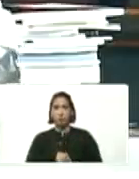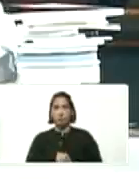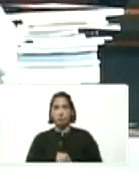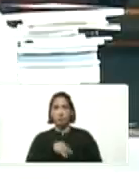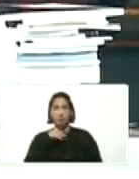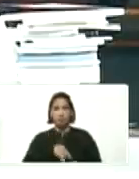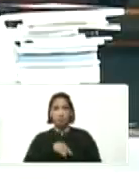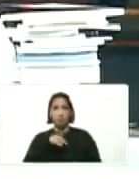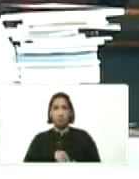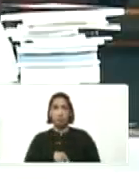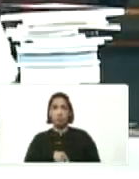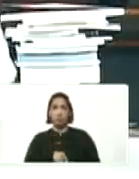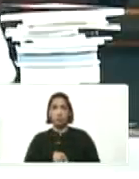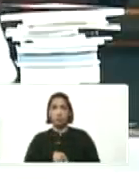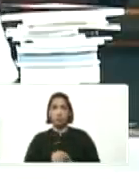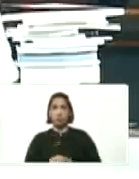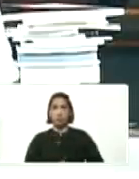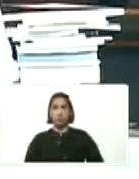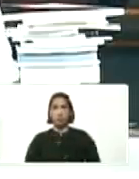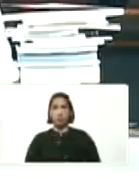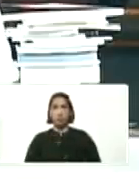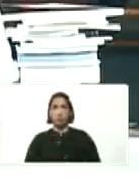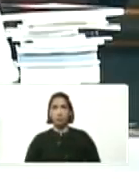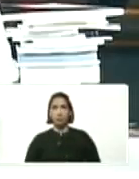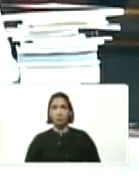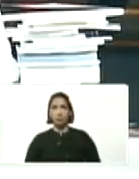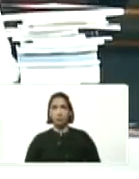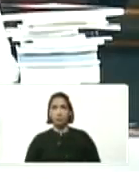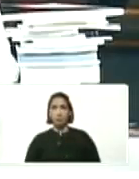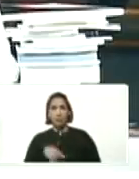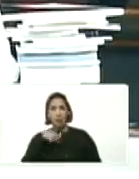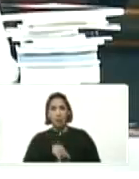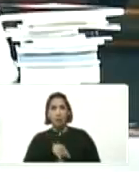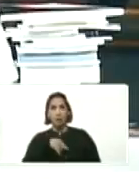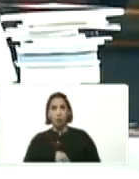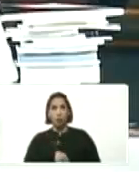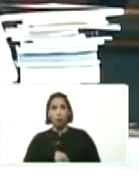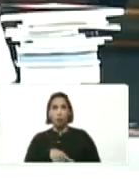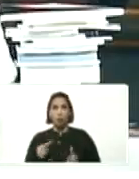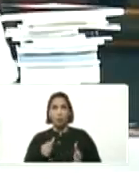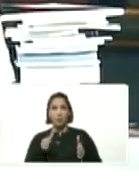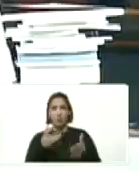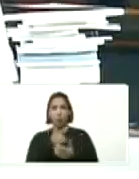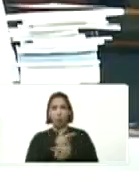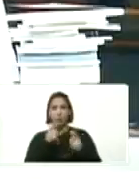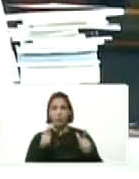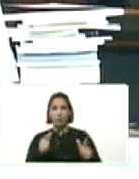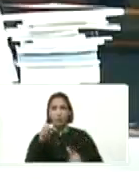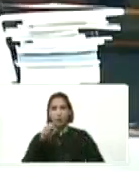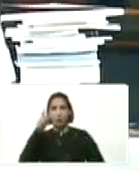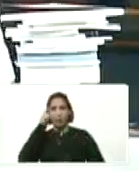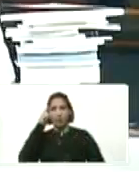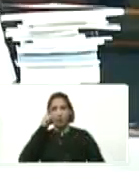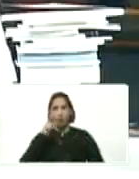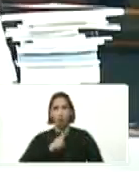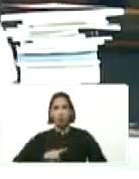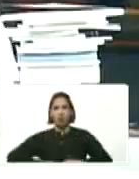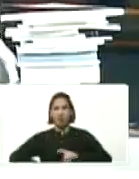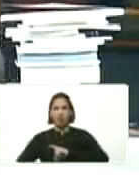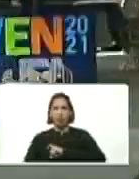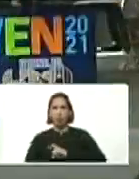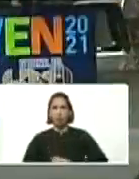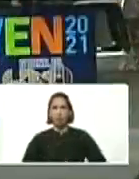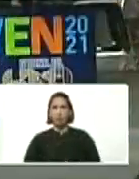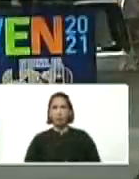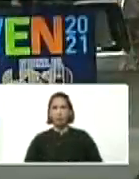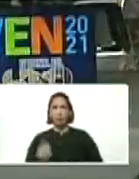Carabobo, Carabobo. Serie Carabobo, Caminos de Libertad. Ernesto Villegas está nervioso. ¿Qué le pasa, Ernesto? Es que